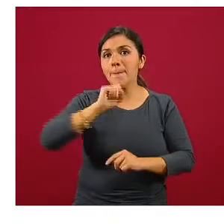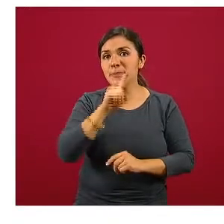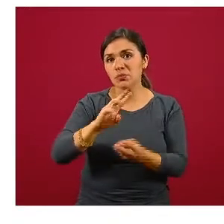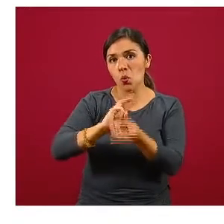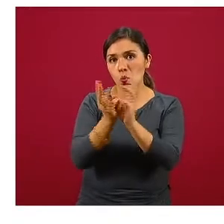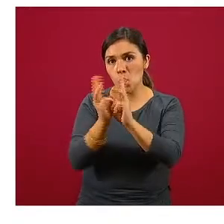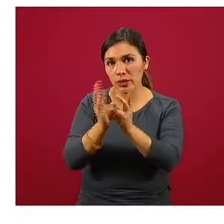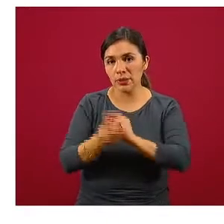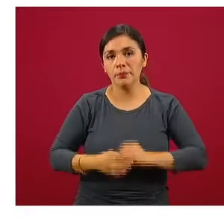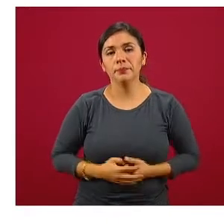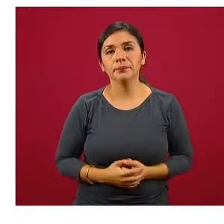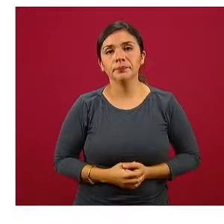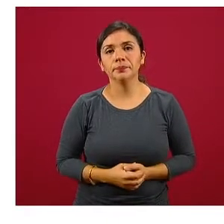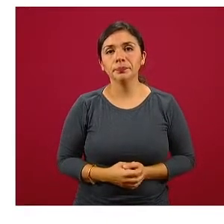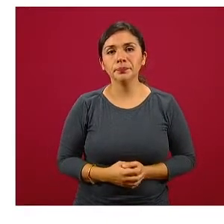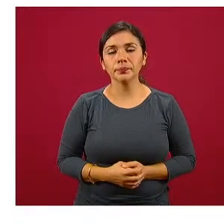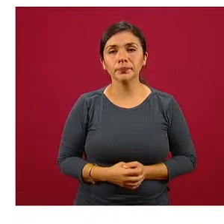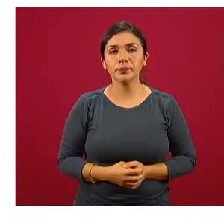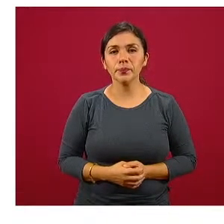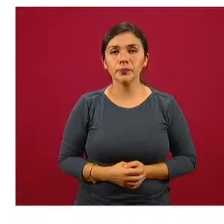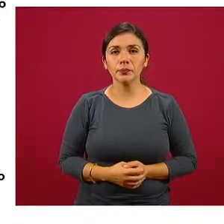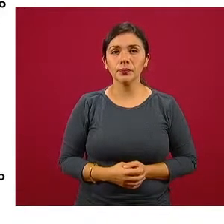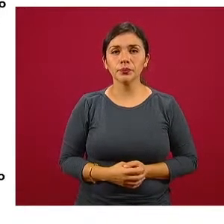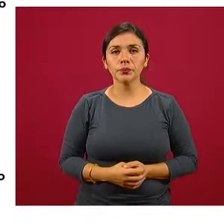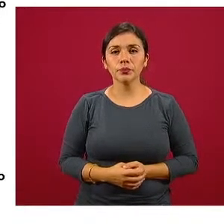de los mensajes. La siguiente, por favor.